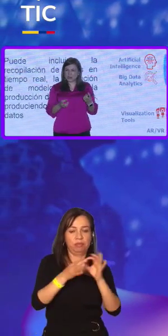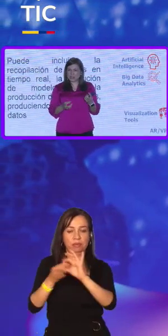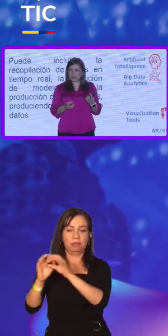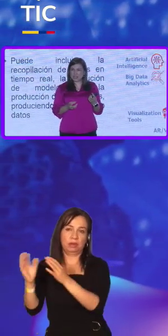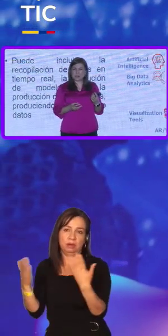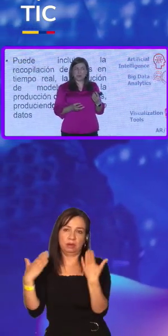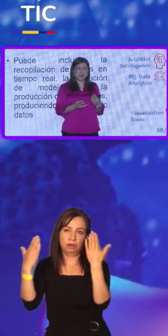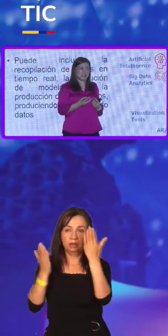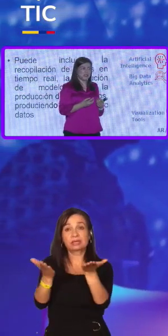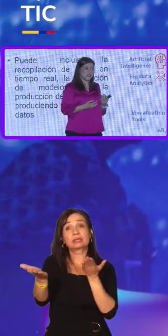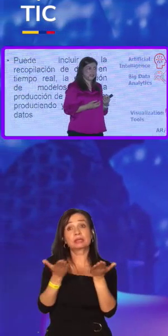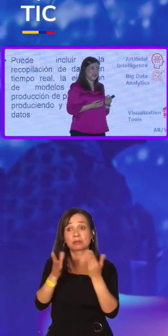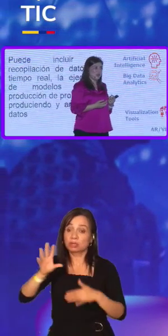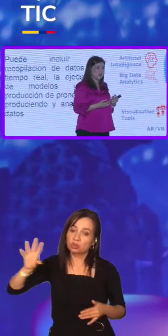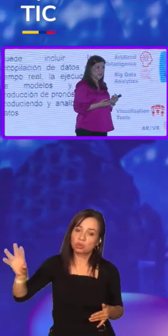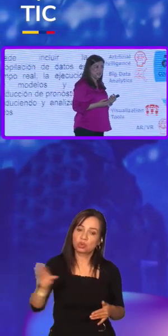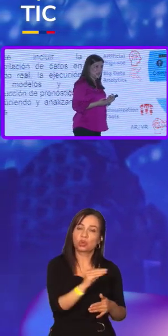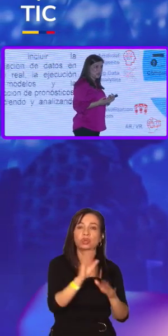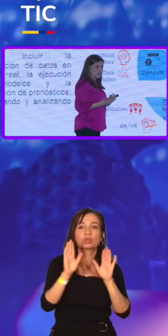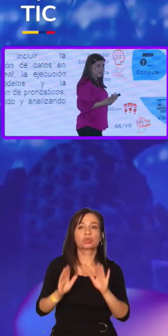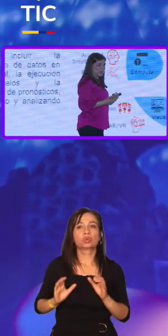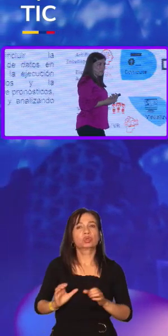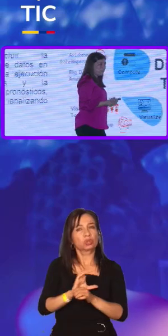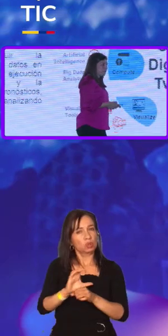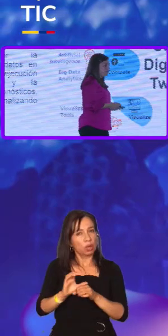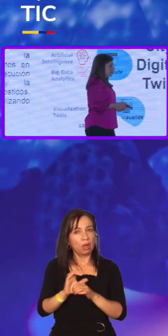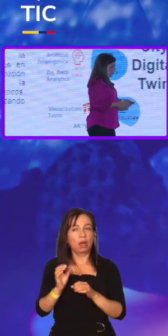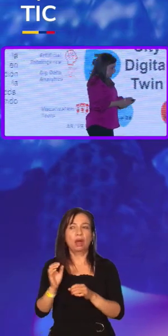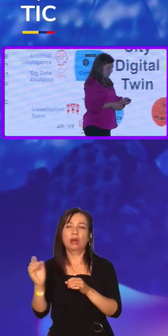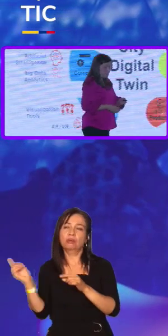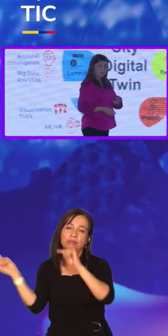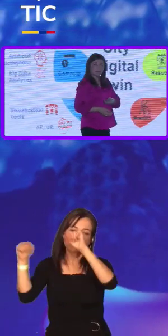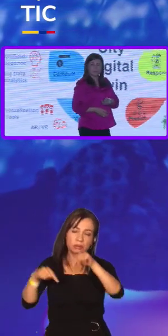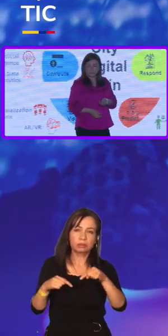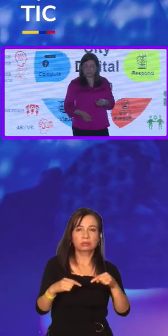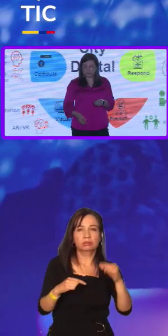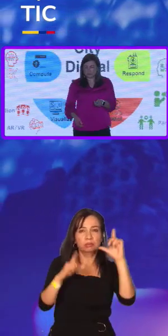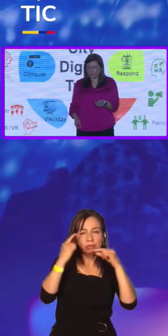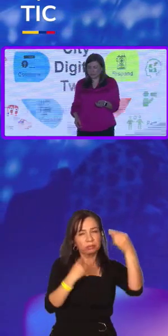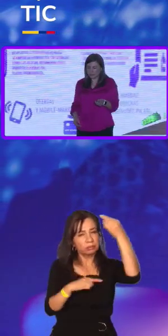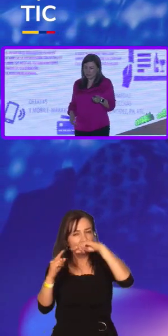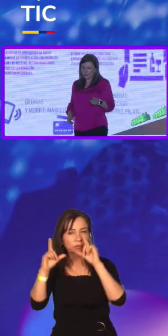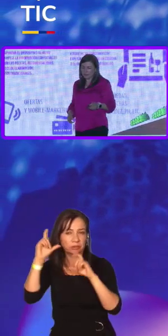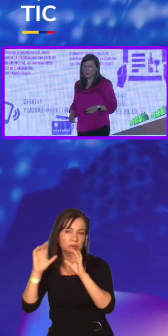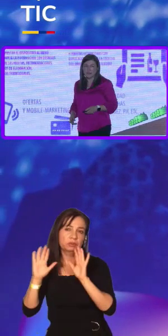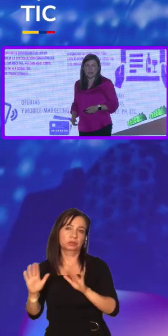de valor y de todos los servicios para la ciudadanía y el turista.